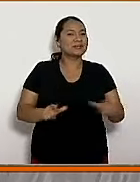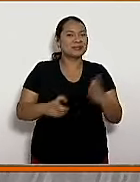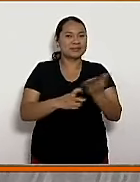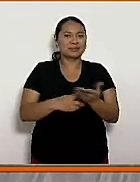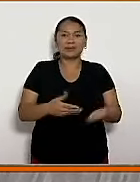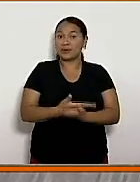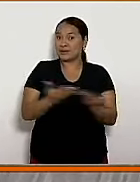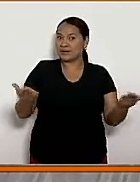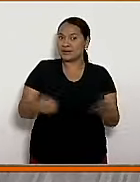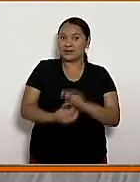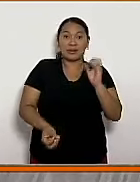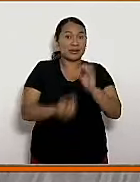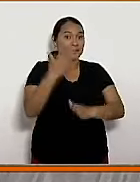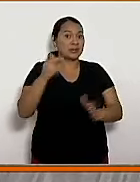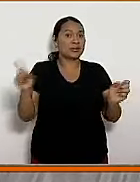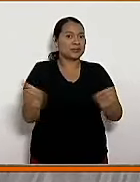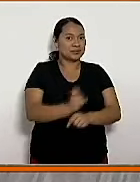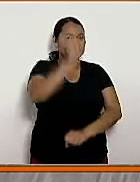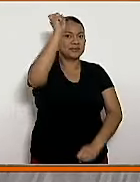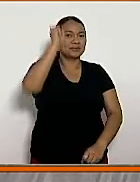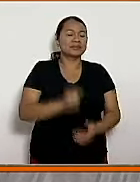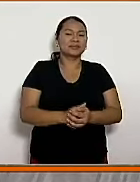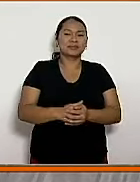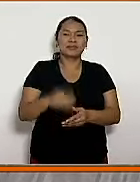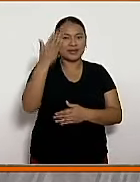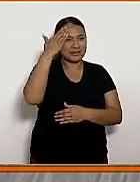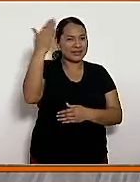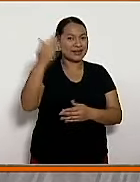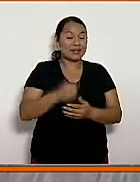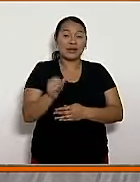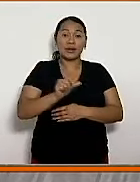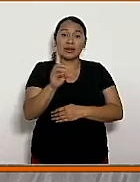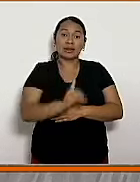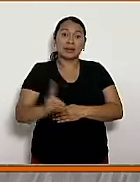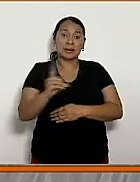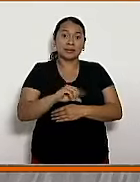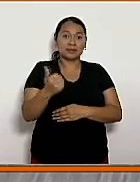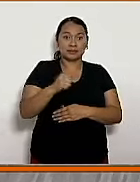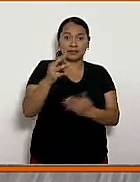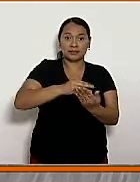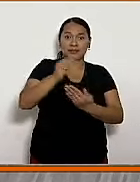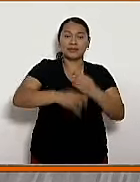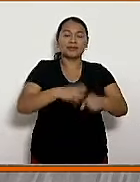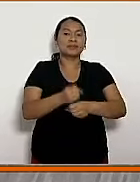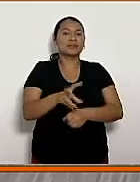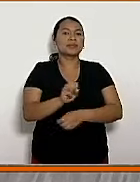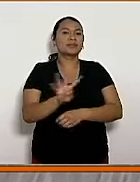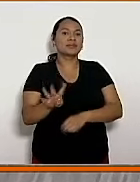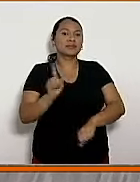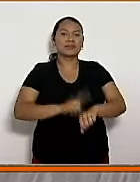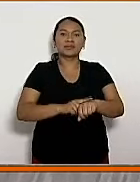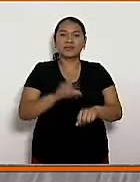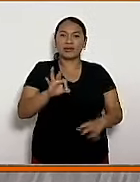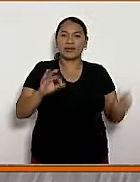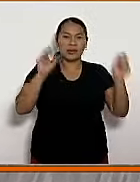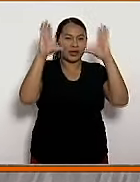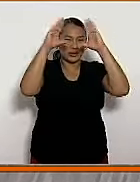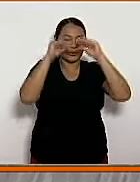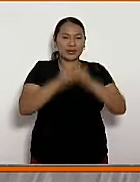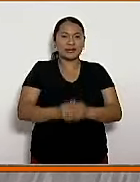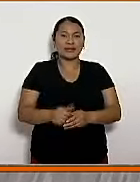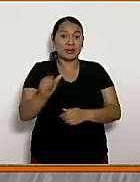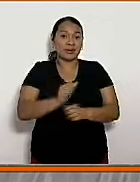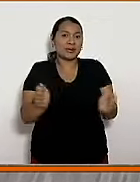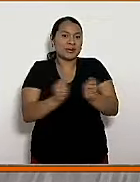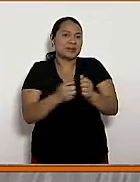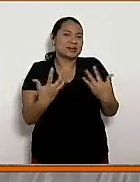vos el próximo ganador. Gusto saludarte hoy domingo 10 de marzo del año 2024, reloj marca las 9 en punto de la noche. No me encuentro sola, me encuentro